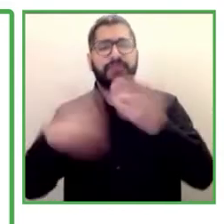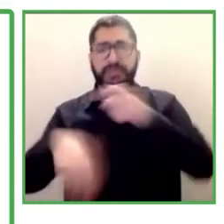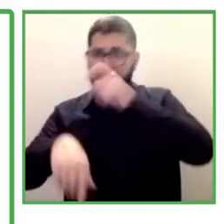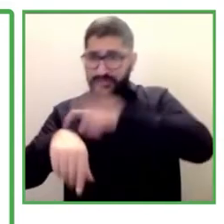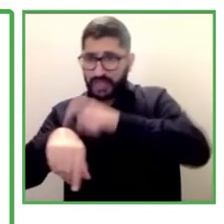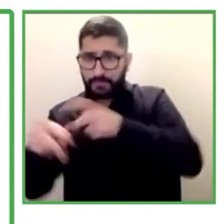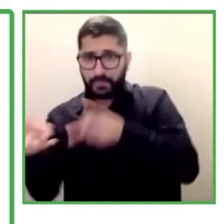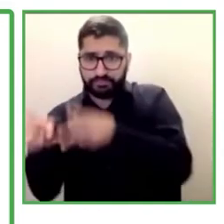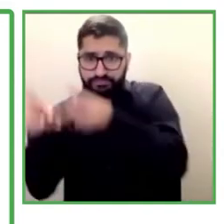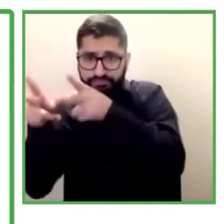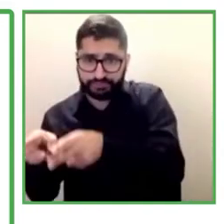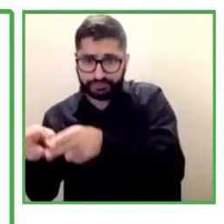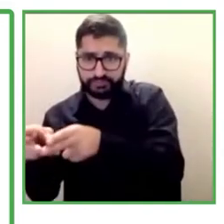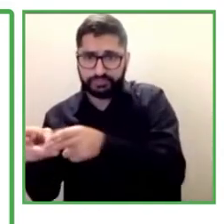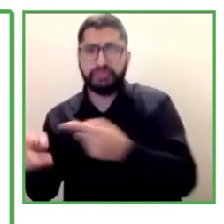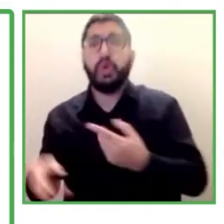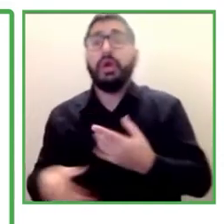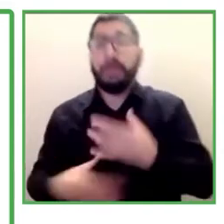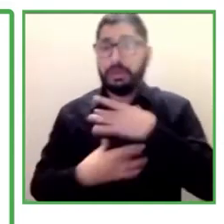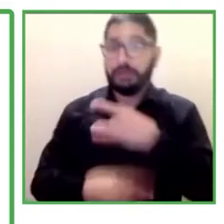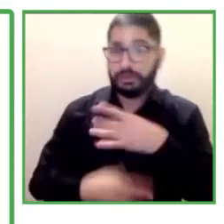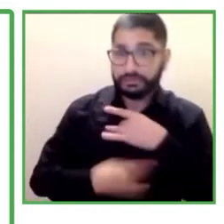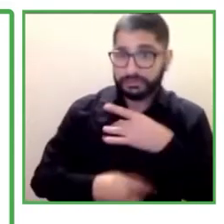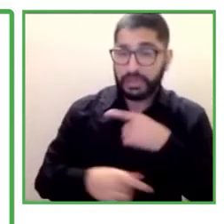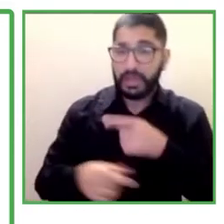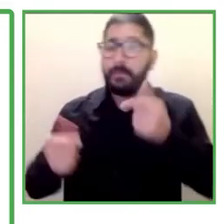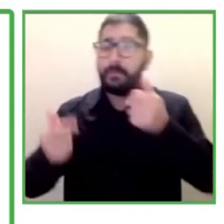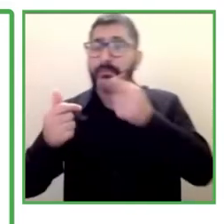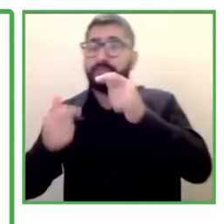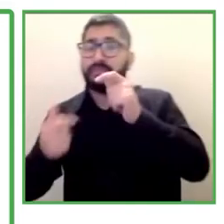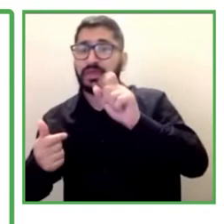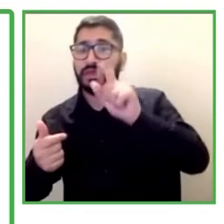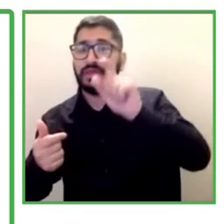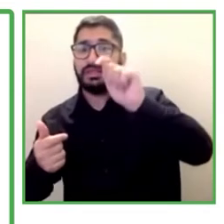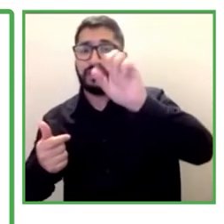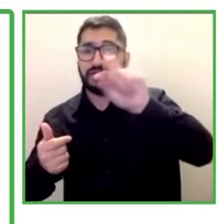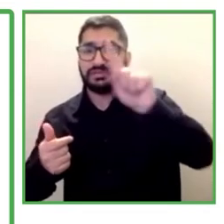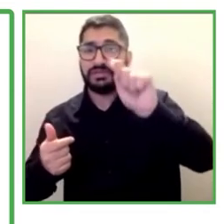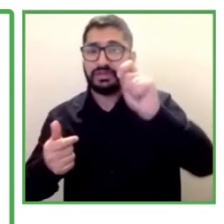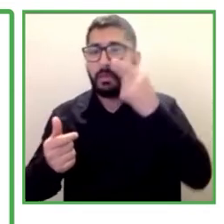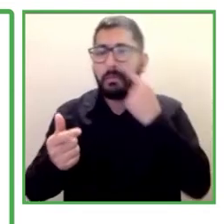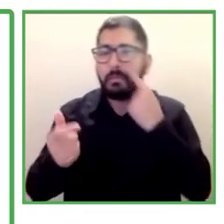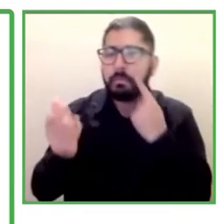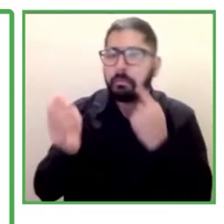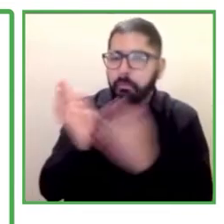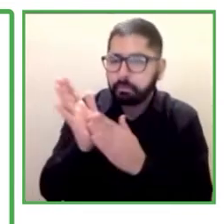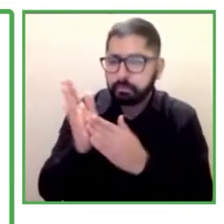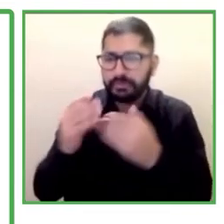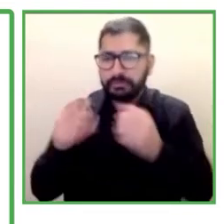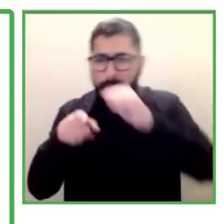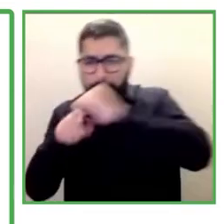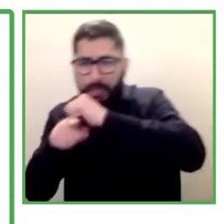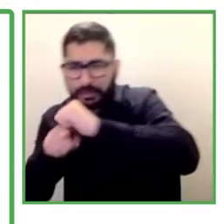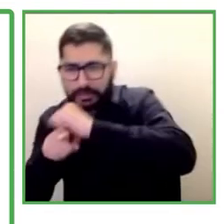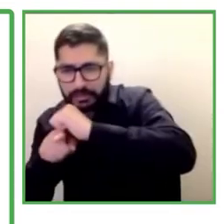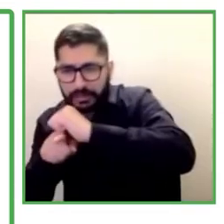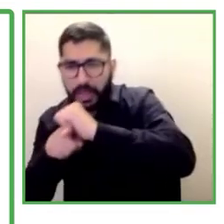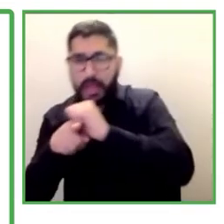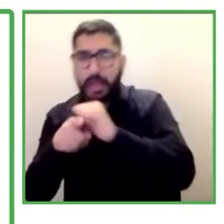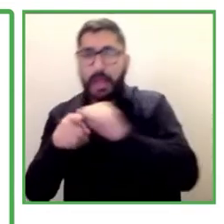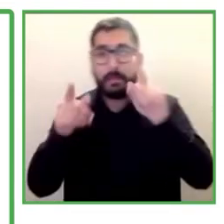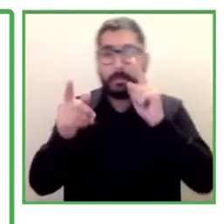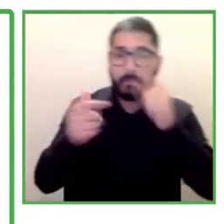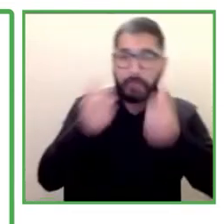test frente a una prueba práctica, porque en la prueba práctica podía haber más variables que hicieran difícil la